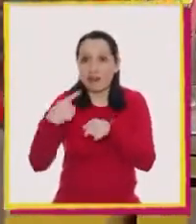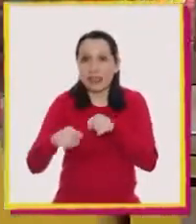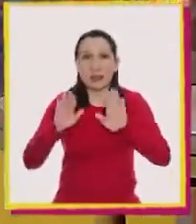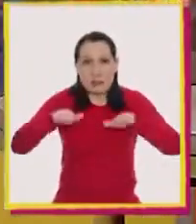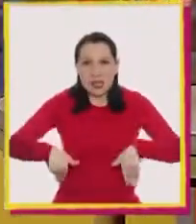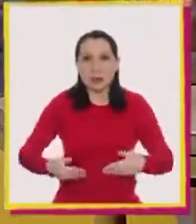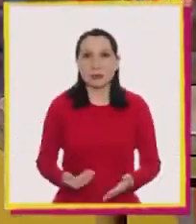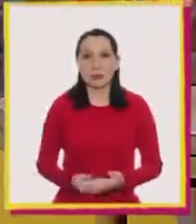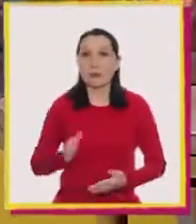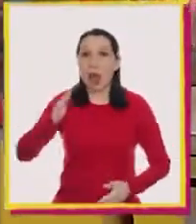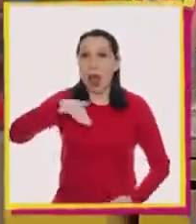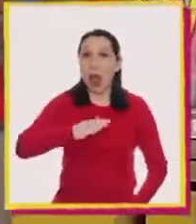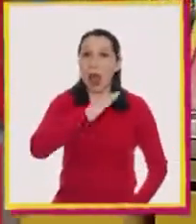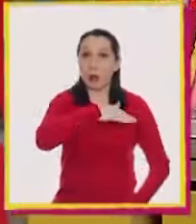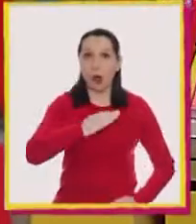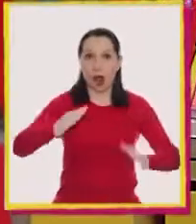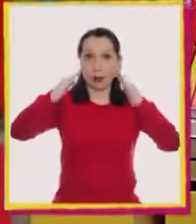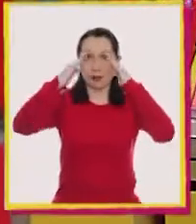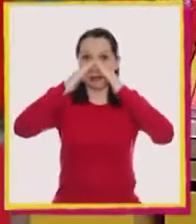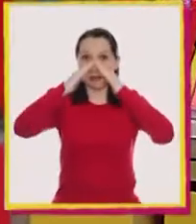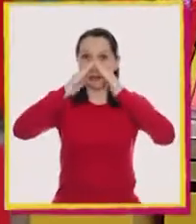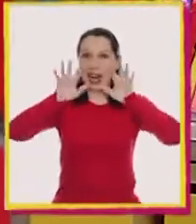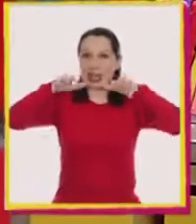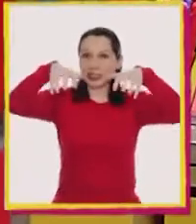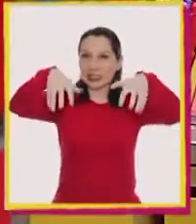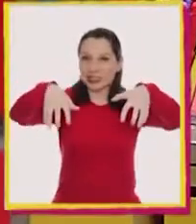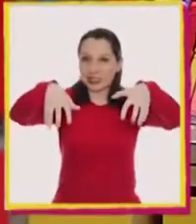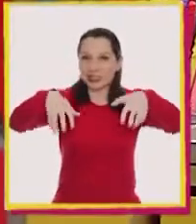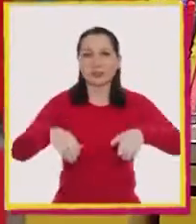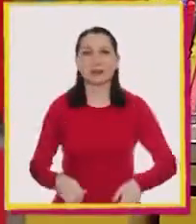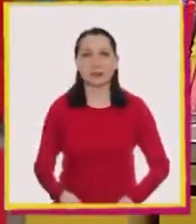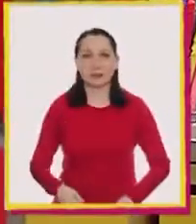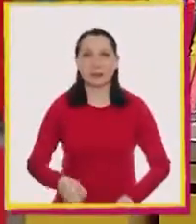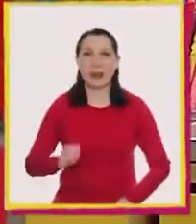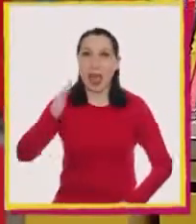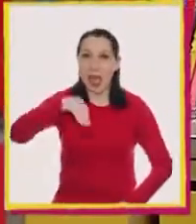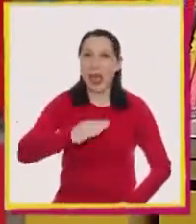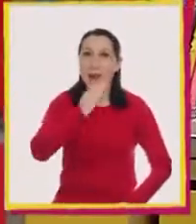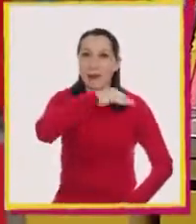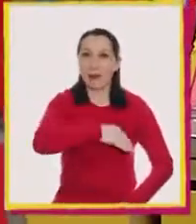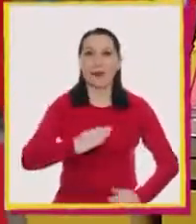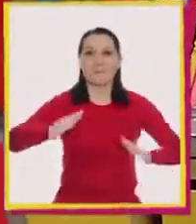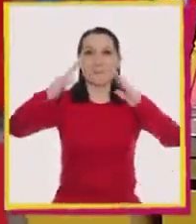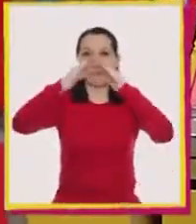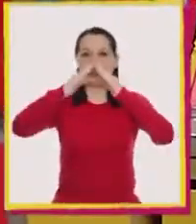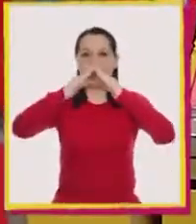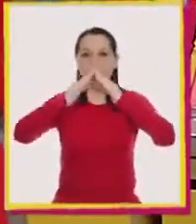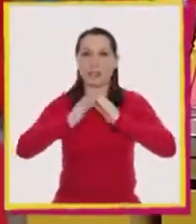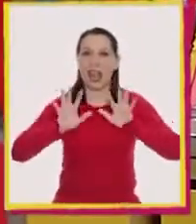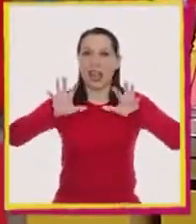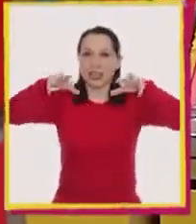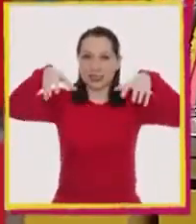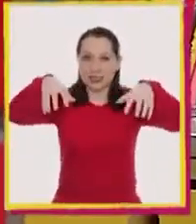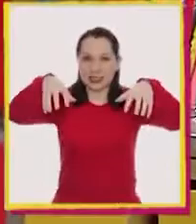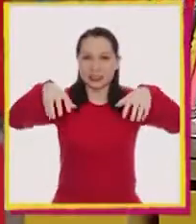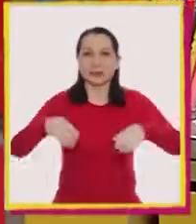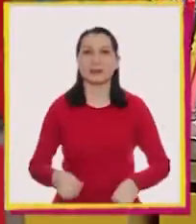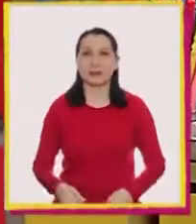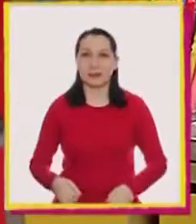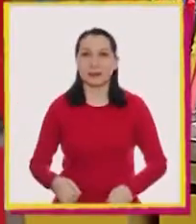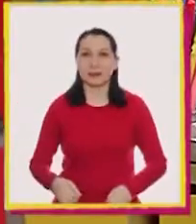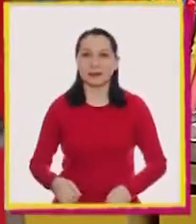tres veces el patrón. Agua, montaña, león. Agua,